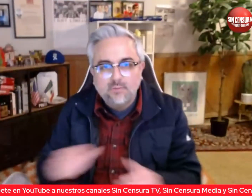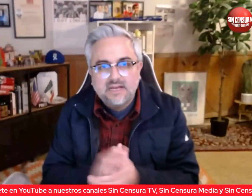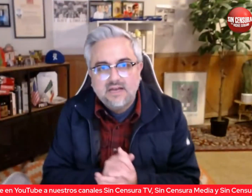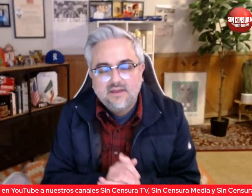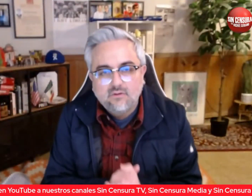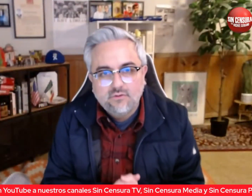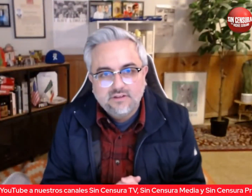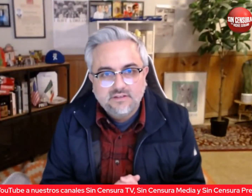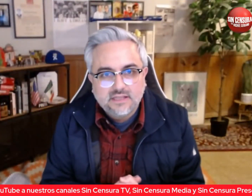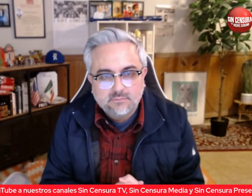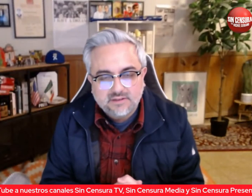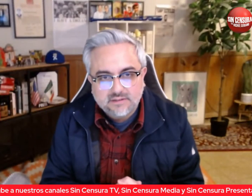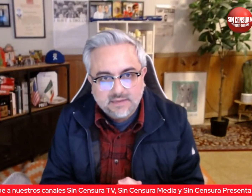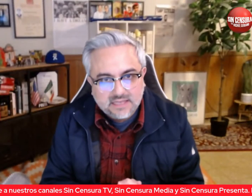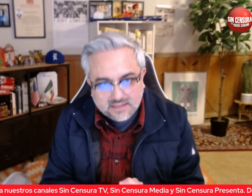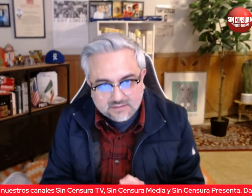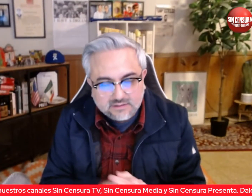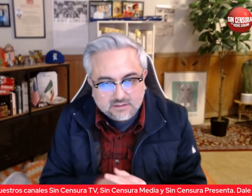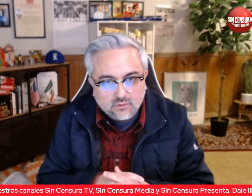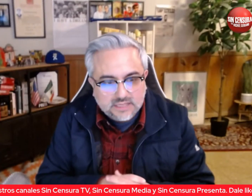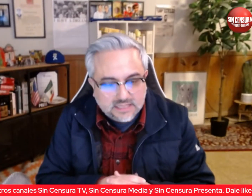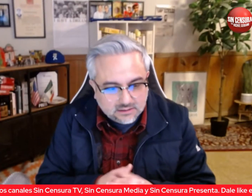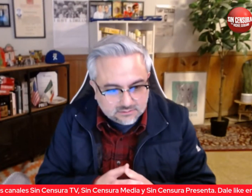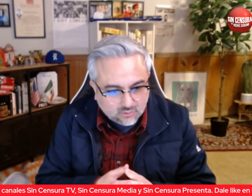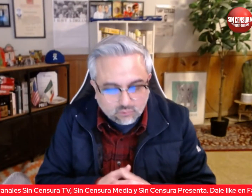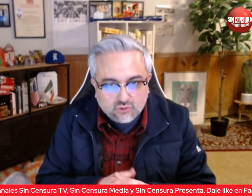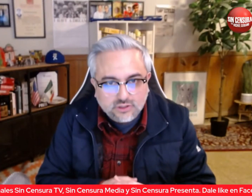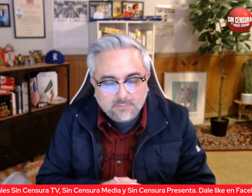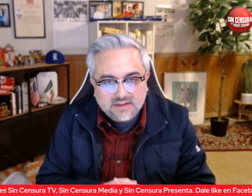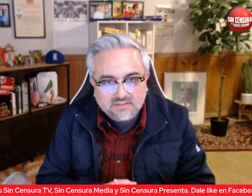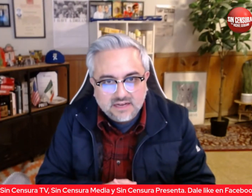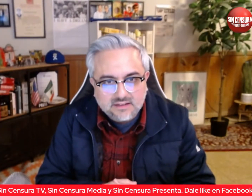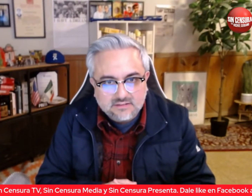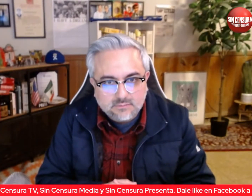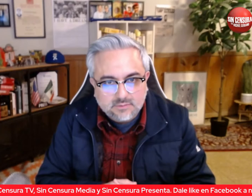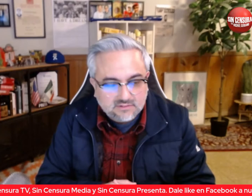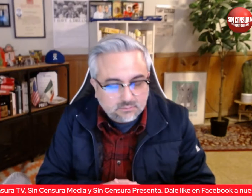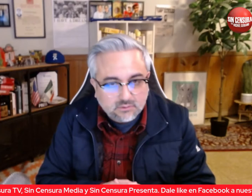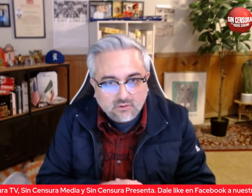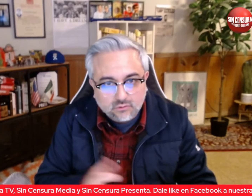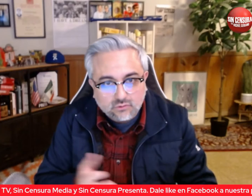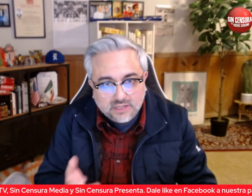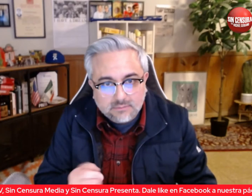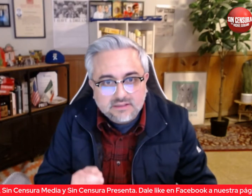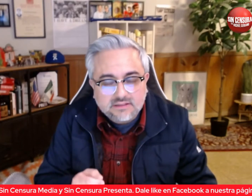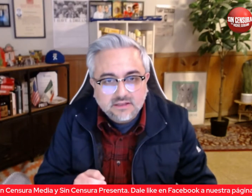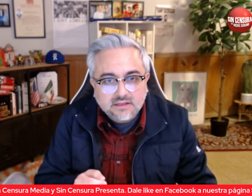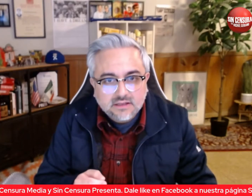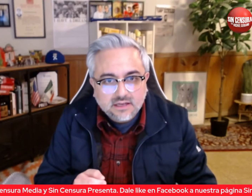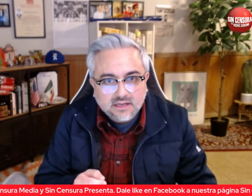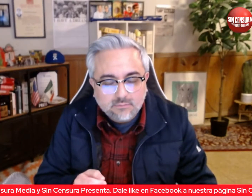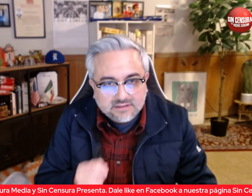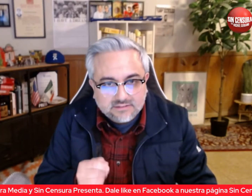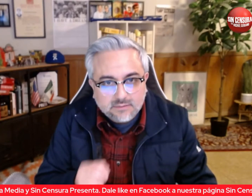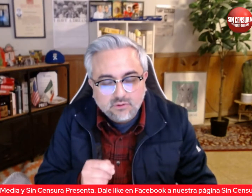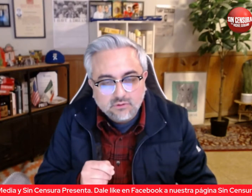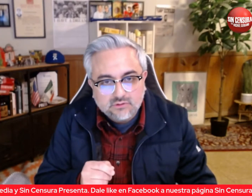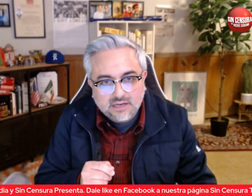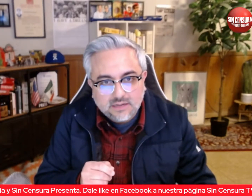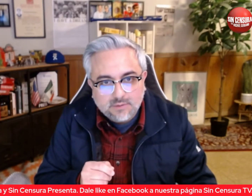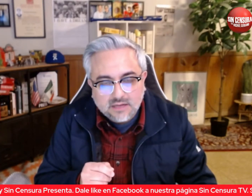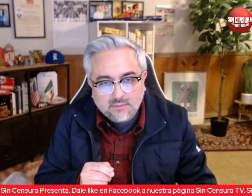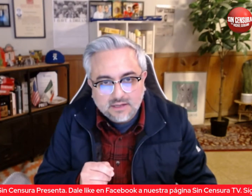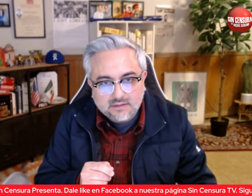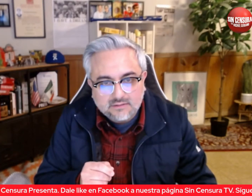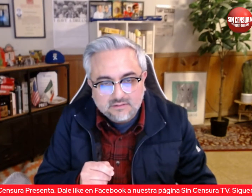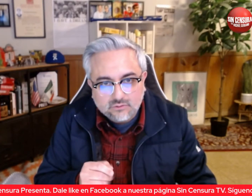Muy complicada conferencia de prensa mañanera, sin duda, con mucho que plantear desde el principio. Afortunadamente, al principio nos